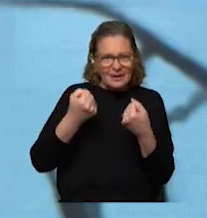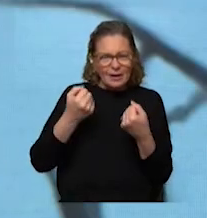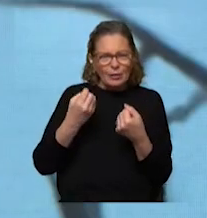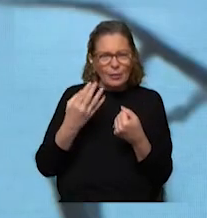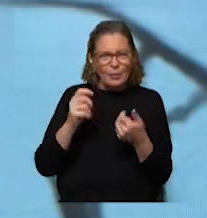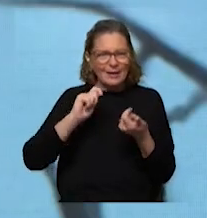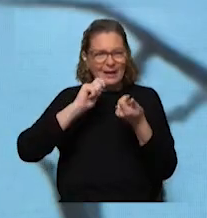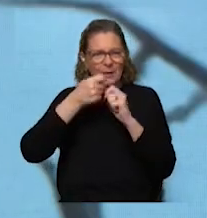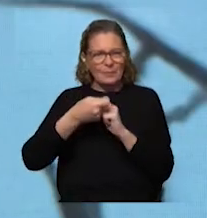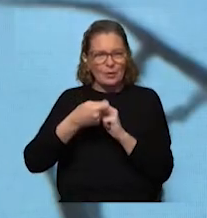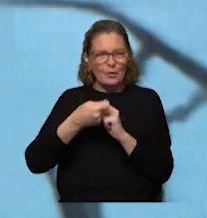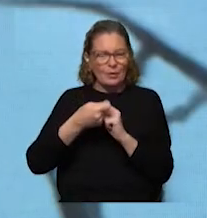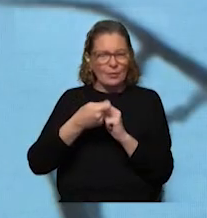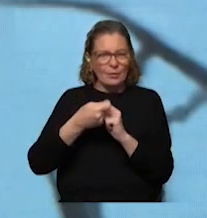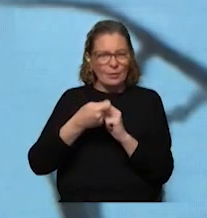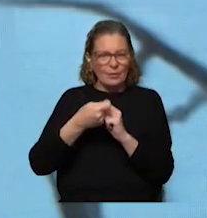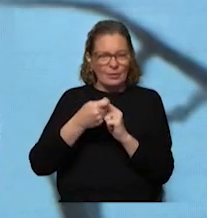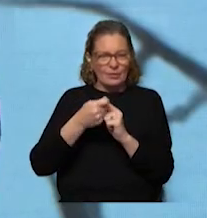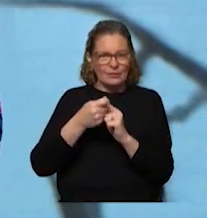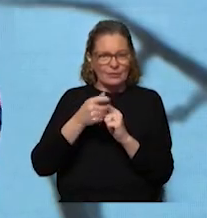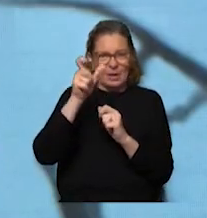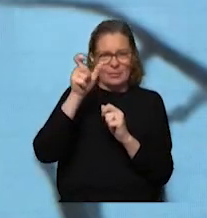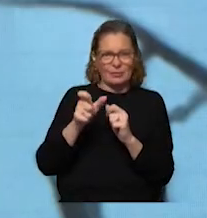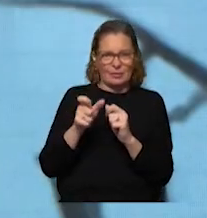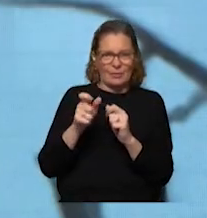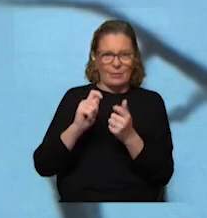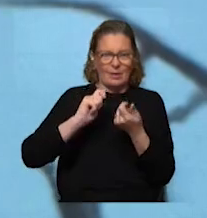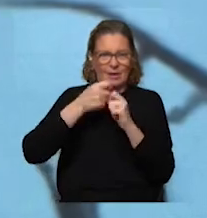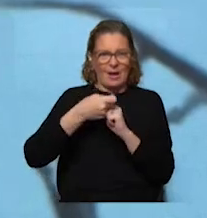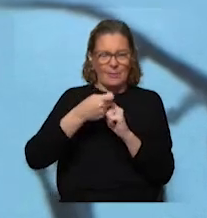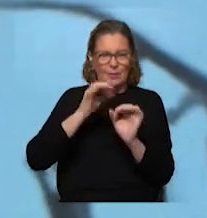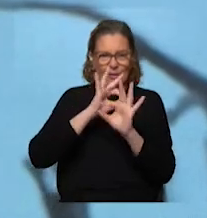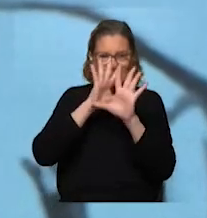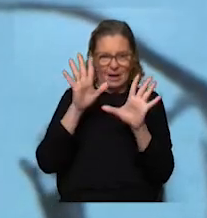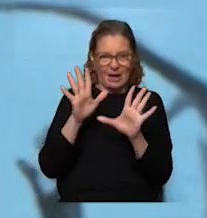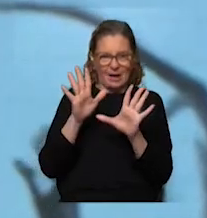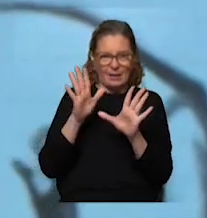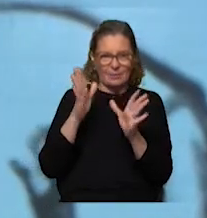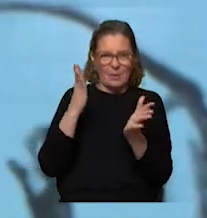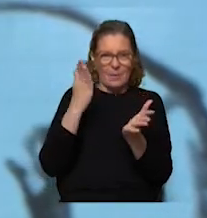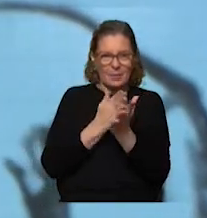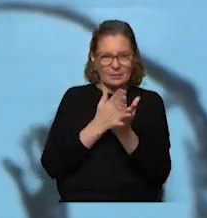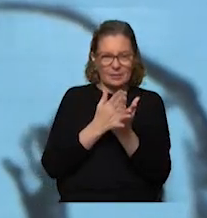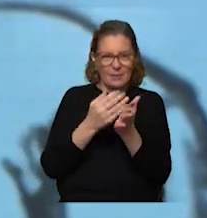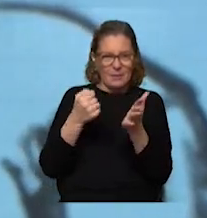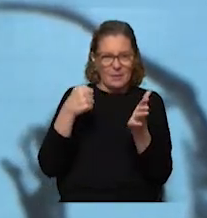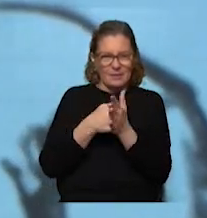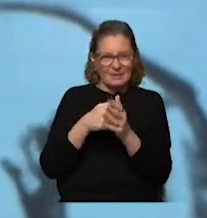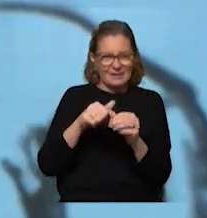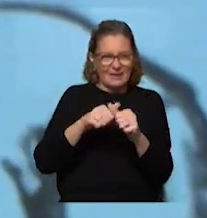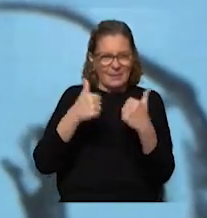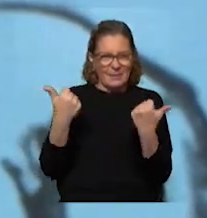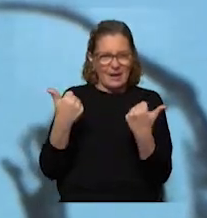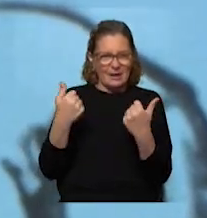cambió O sea que tiene un gran cambio si fuera un personaje de ficción Tiene un gran cambio muy claro que es a partir del golpe se separa